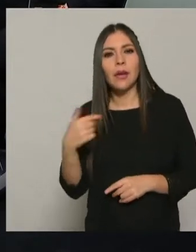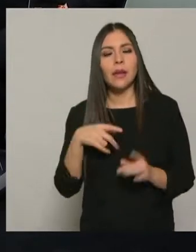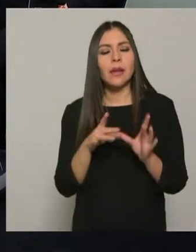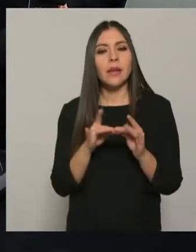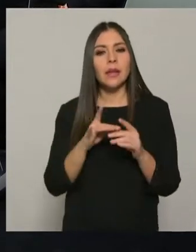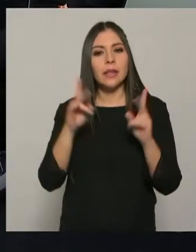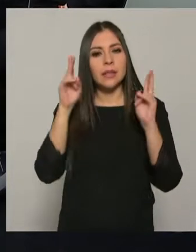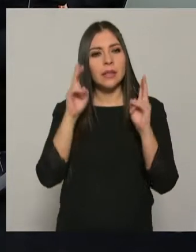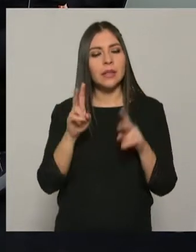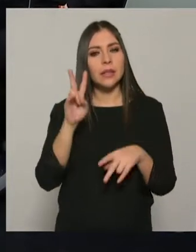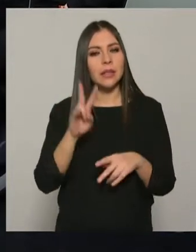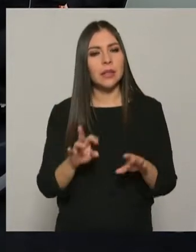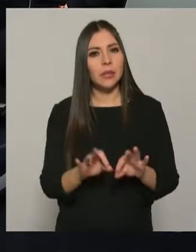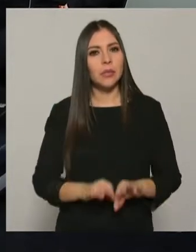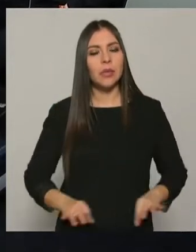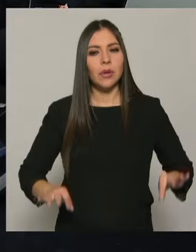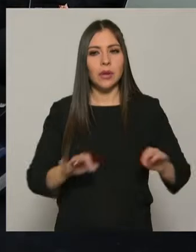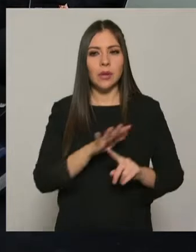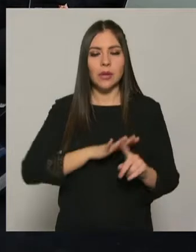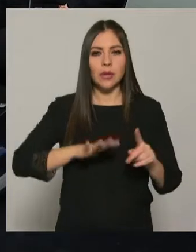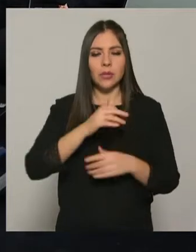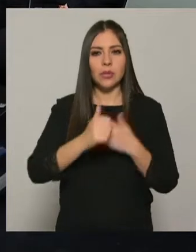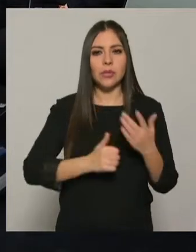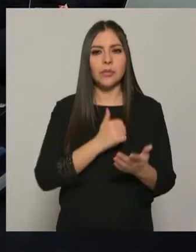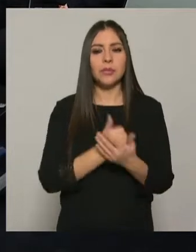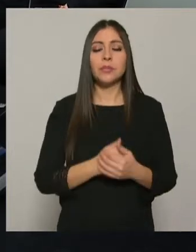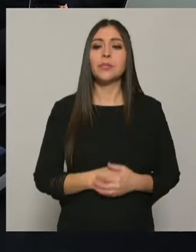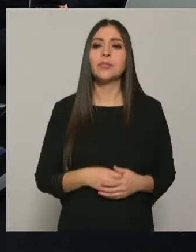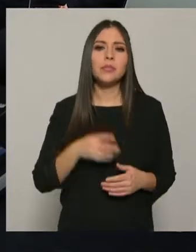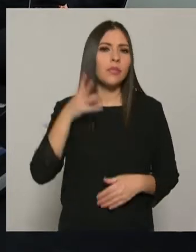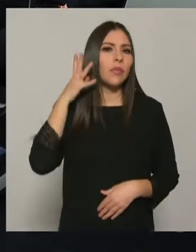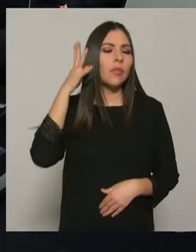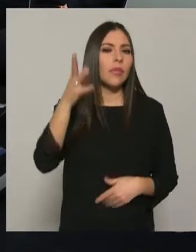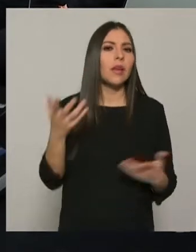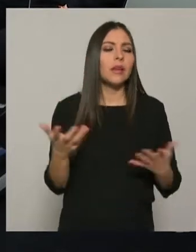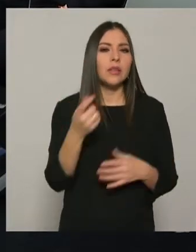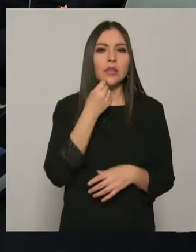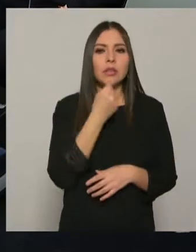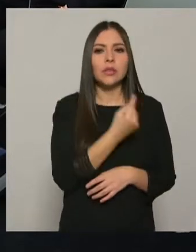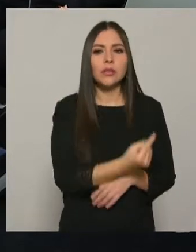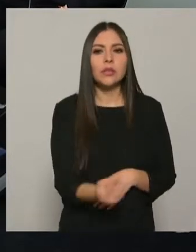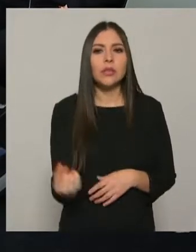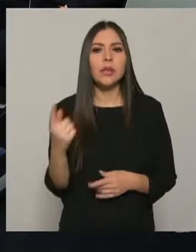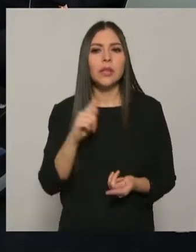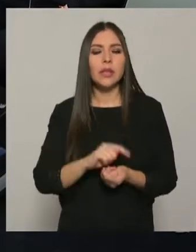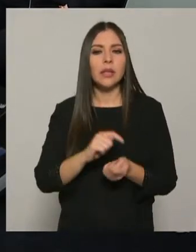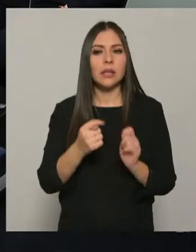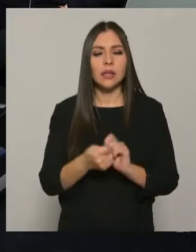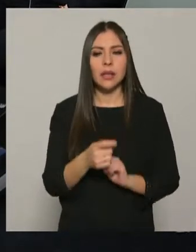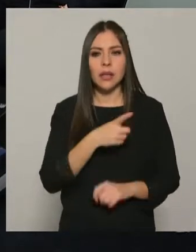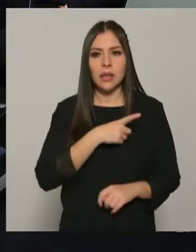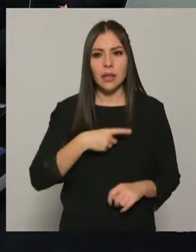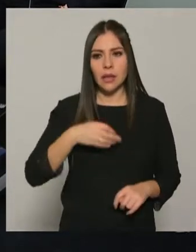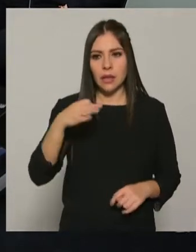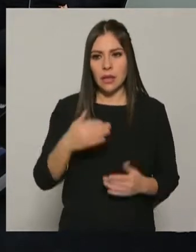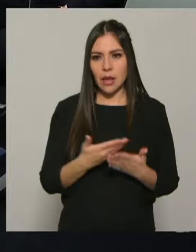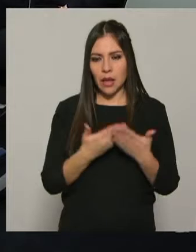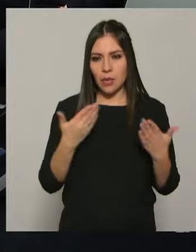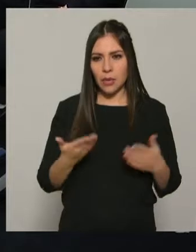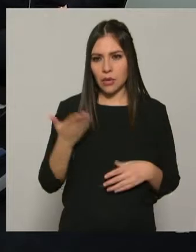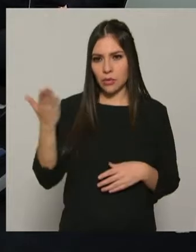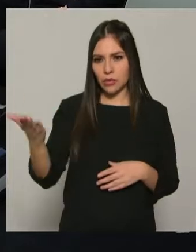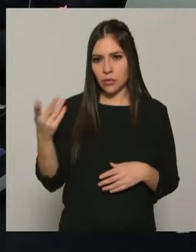de un tema sumamente importante para la capital. ¿Qué vamos a hacer con las infancias trans? Que hay que reconocerlo. En tu caso, yo quisiera